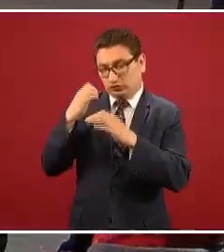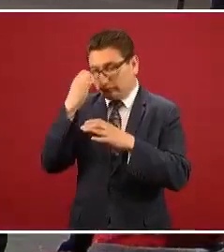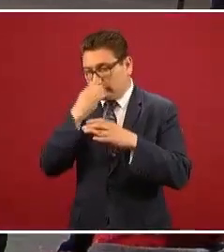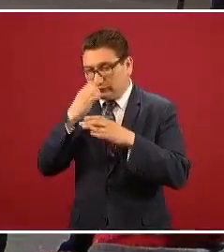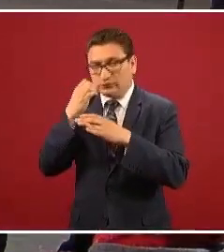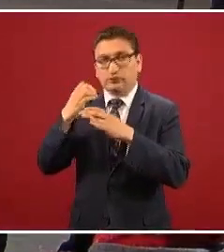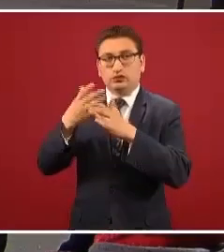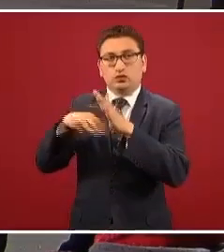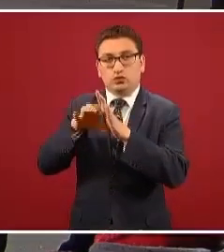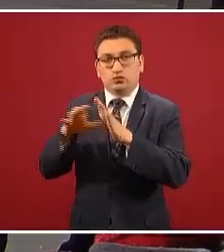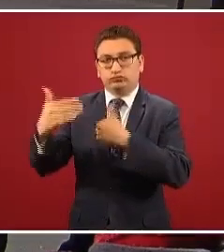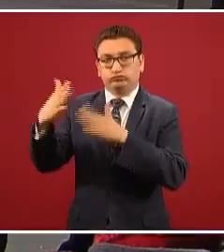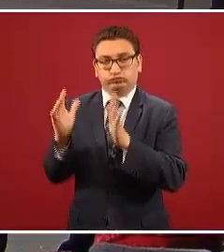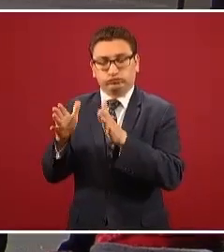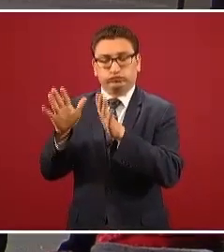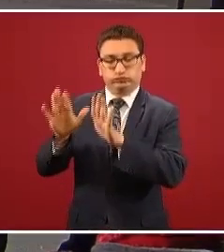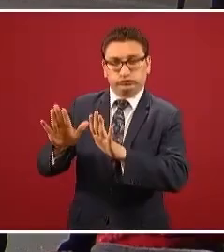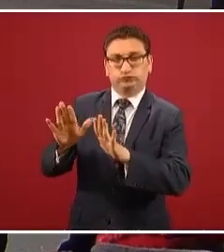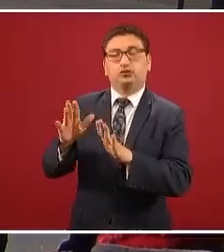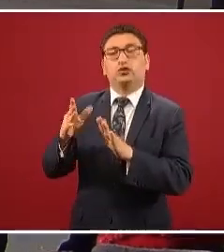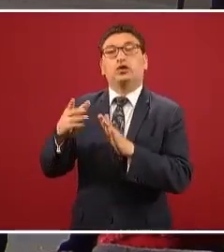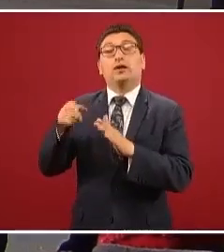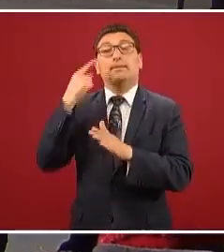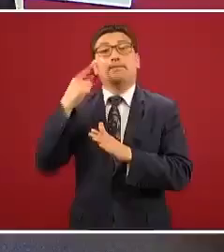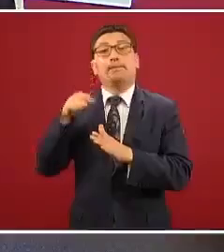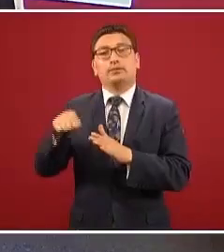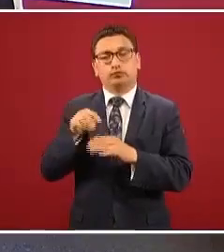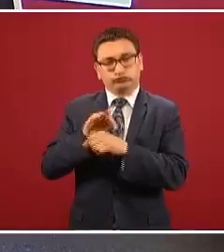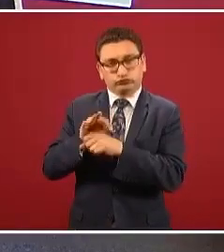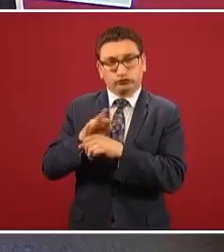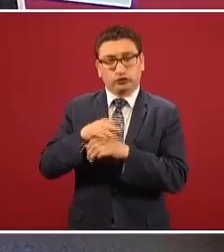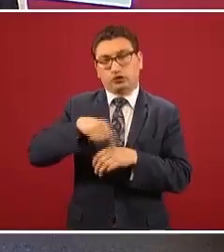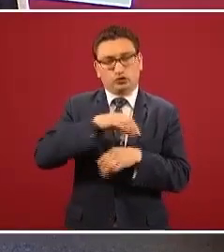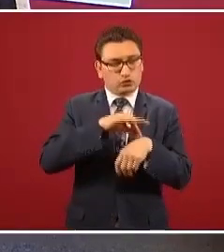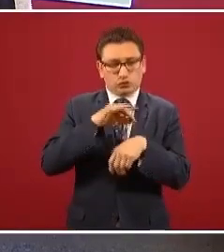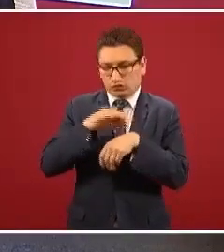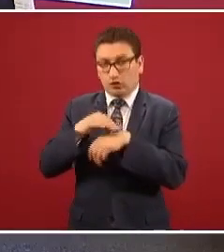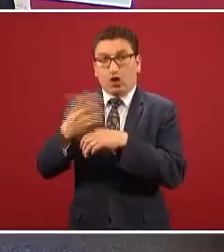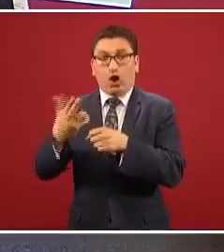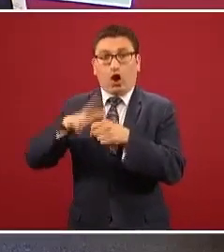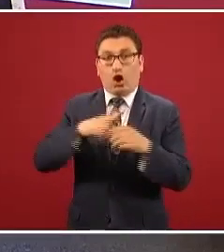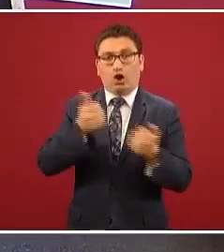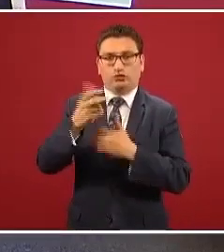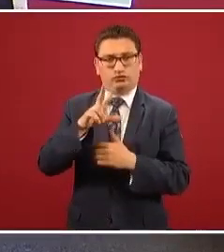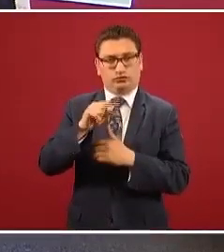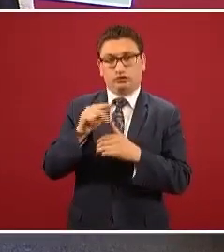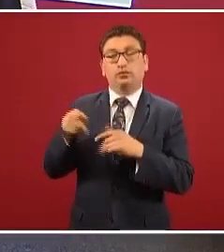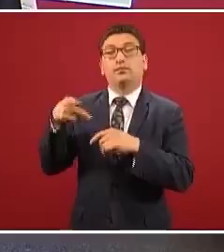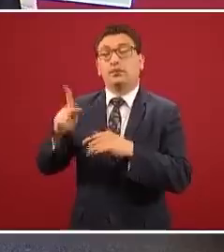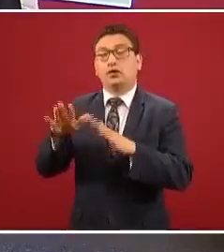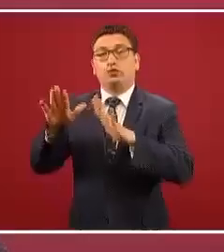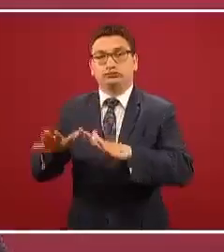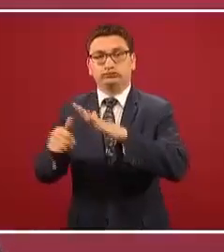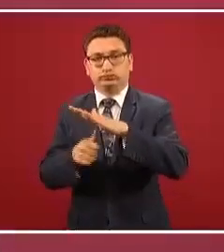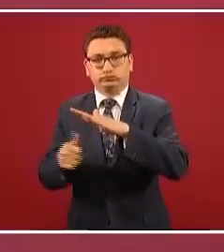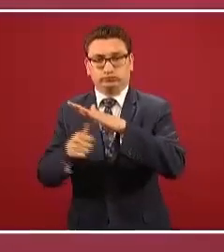es el aislamiento epidemiológico. No necesitarían, desde el punto de vista médico, estar hospitalizados, pero se quedan en aislamiento